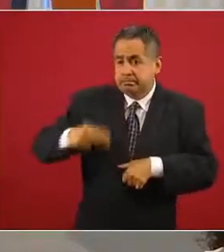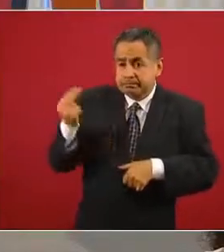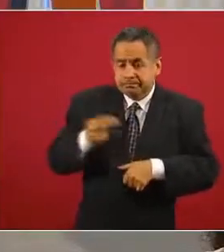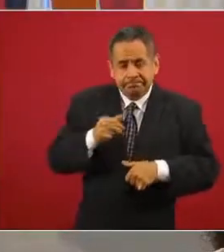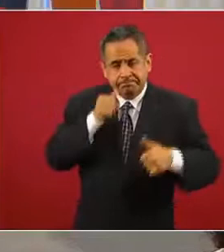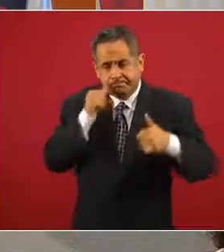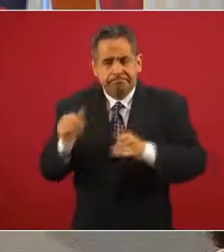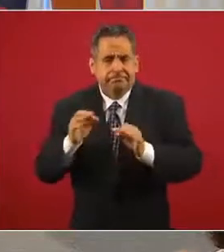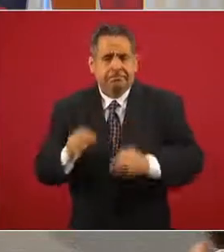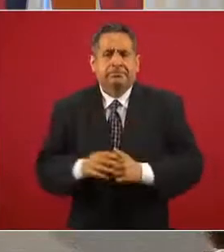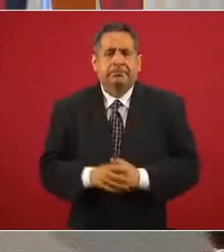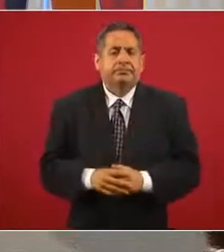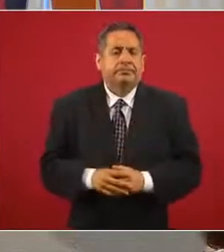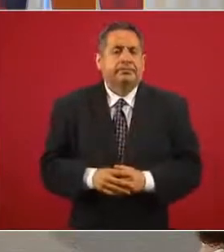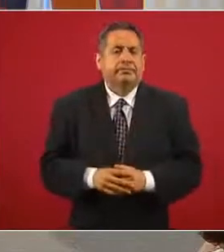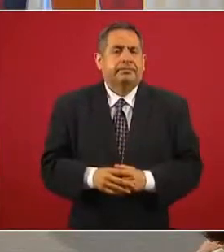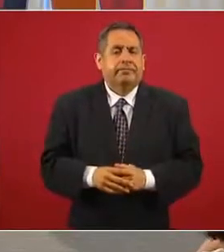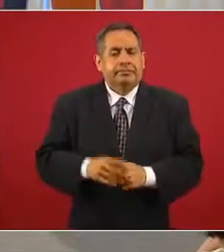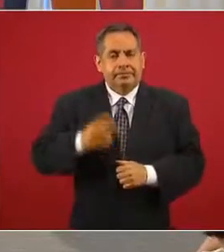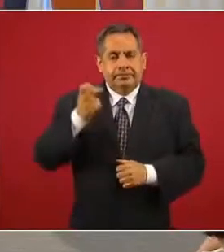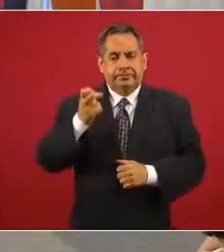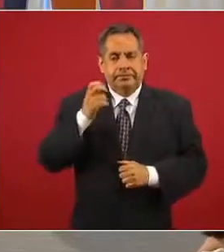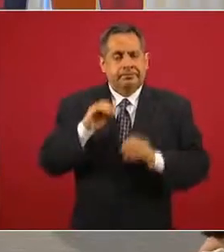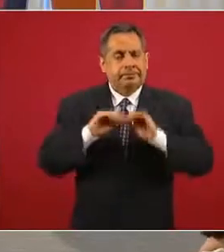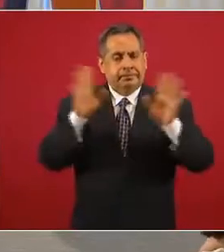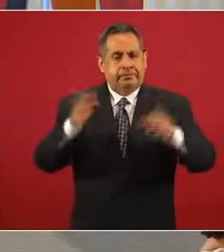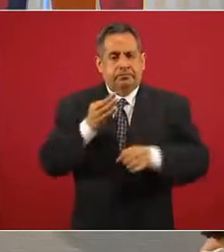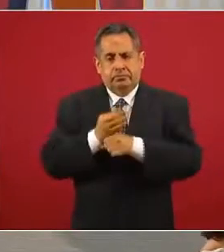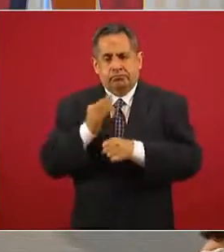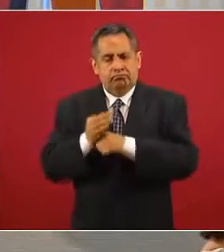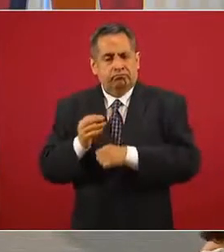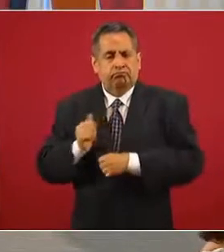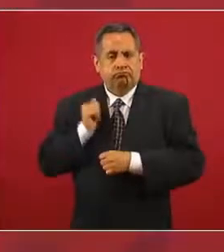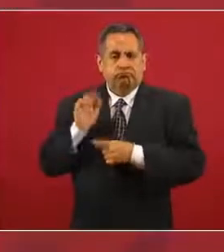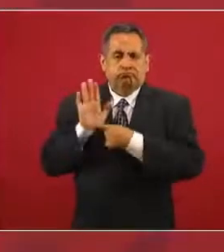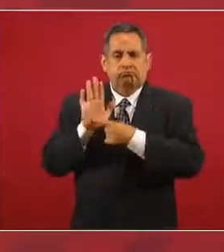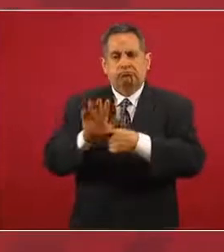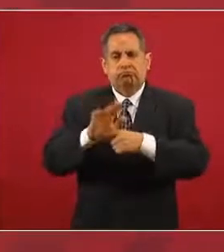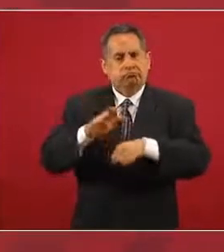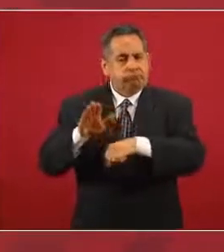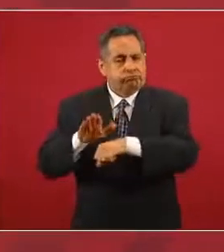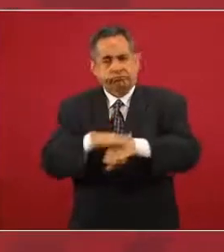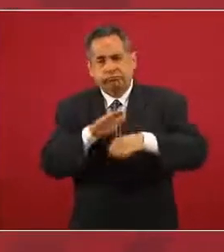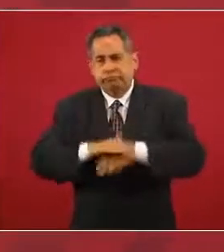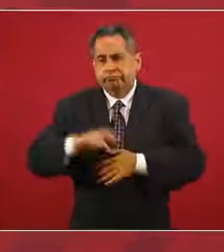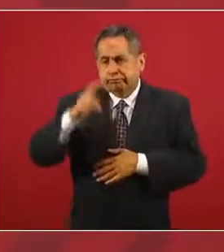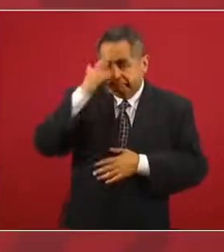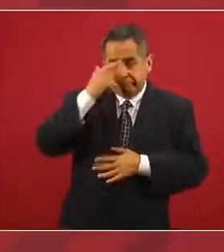necesitado. Esta es la panorámica. Quisimos aprovechar hoy para hacer un recordatorio